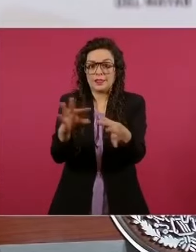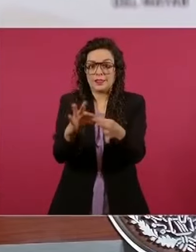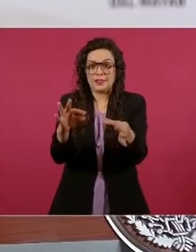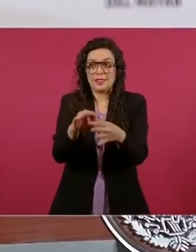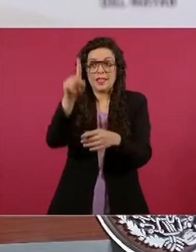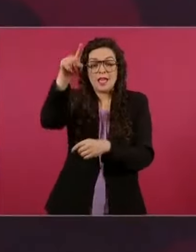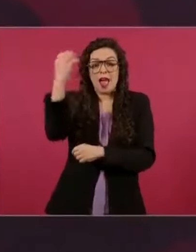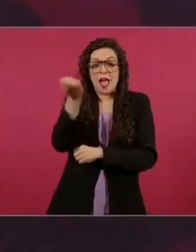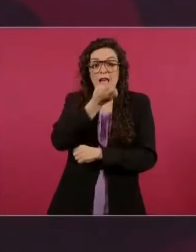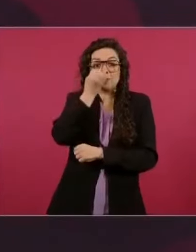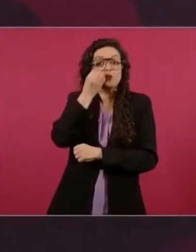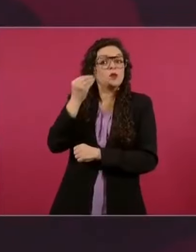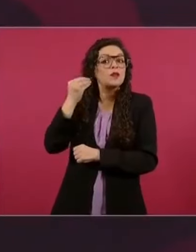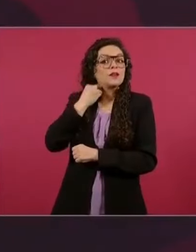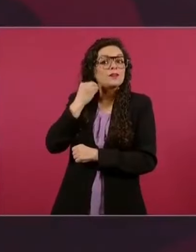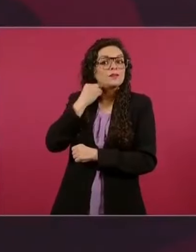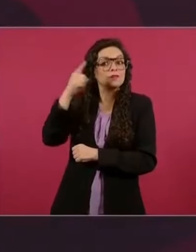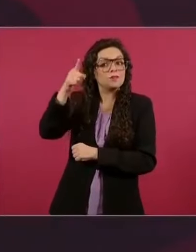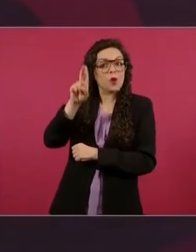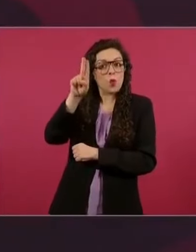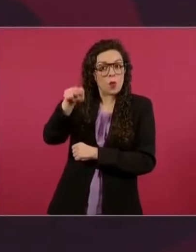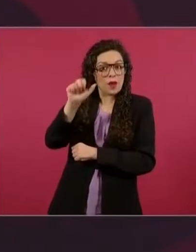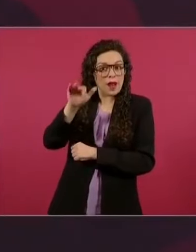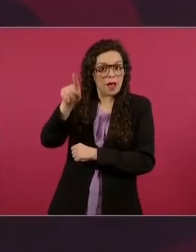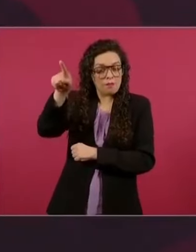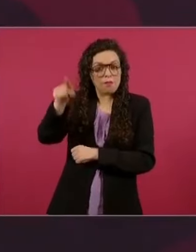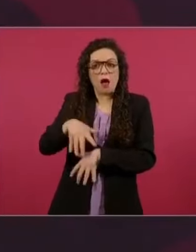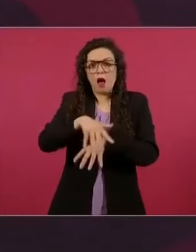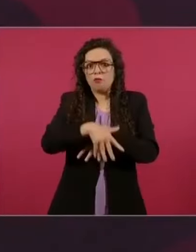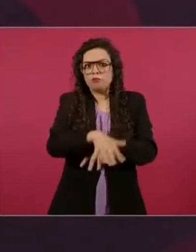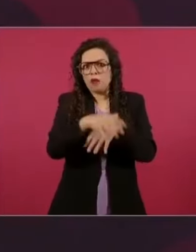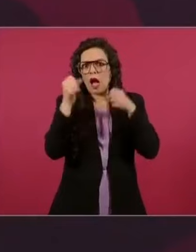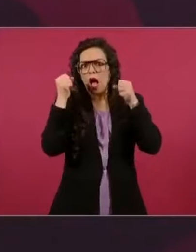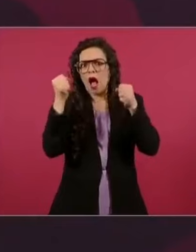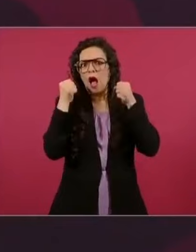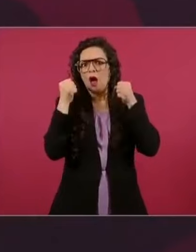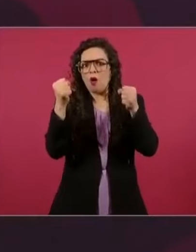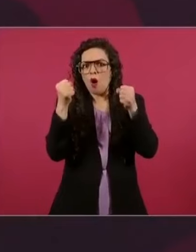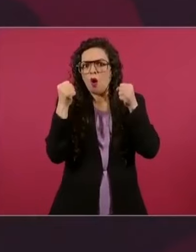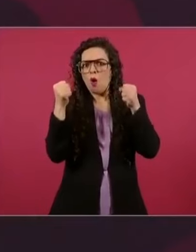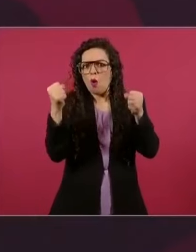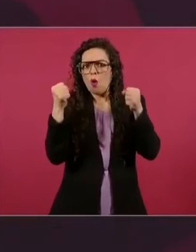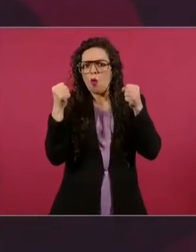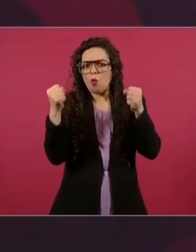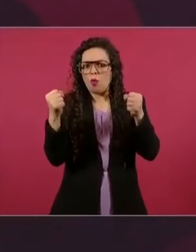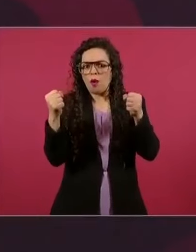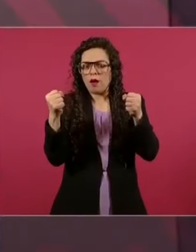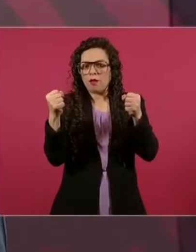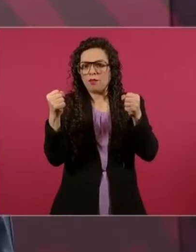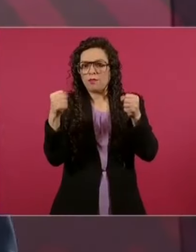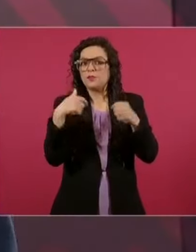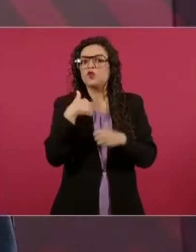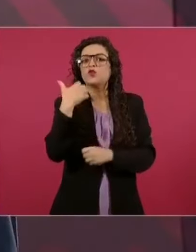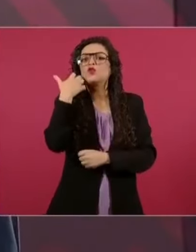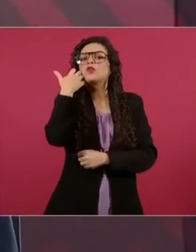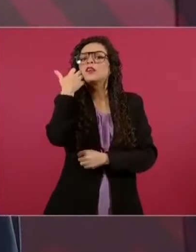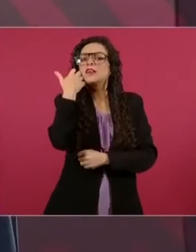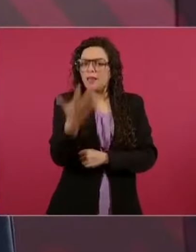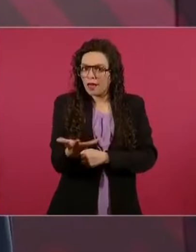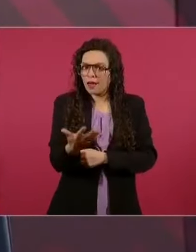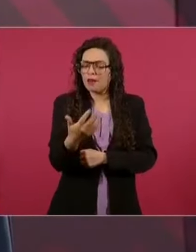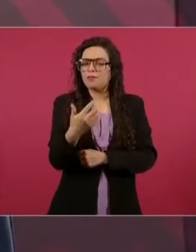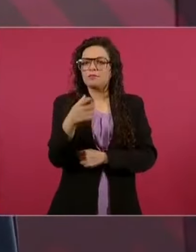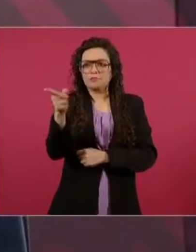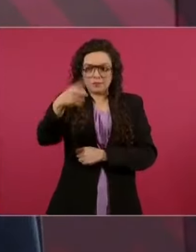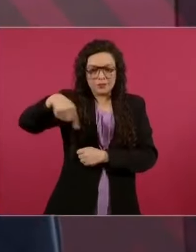El presidente Andrés Manuel López Obrador advirtió este jueves a los estudiantes de Derecho de la Universidad Nacional Autónoma de México sobre supuestos engaños en torno a la